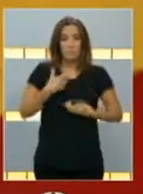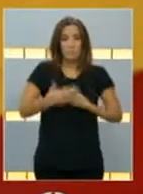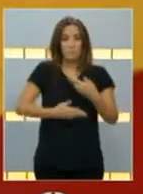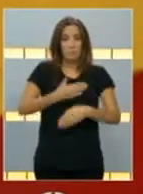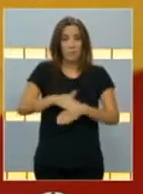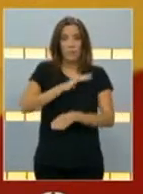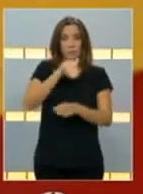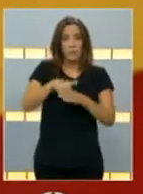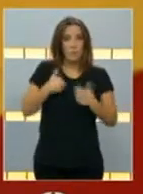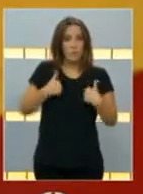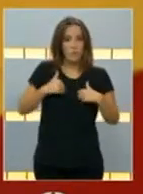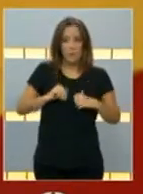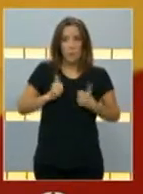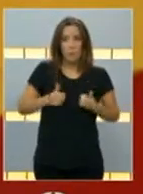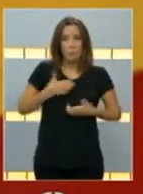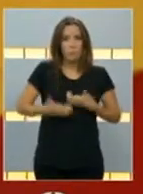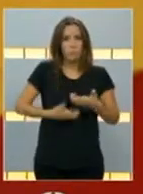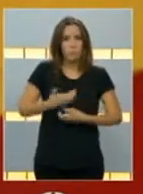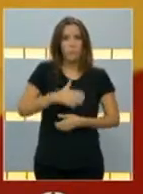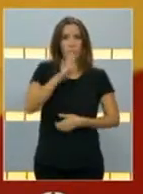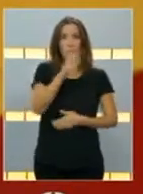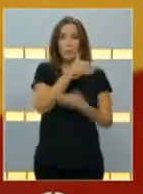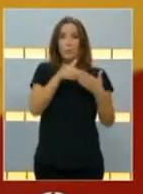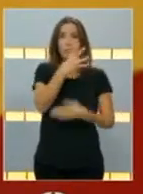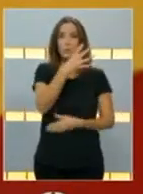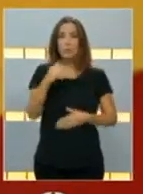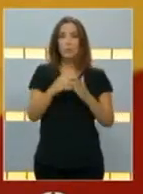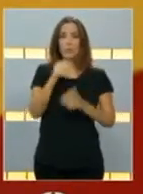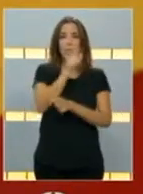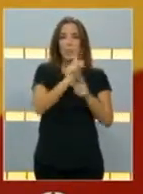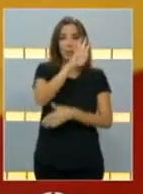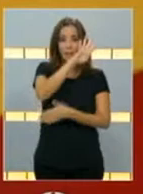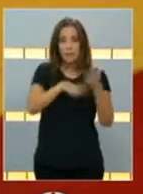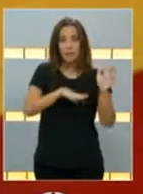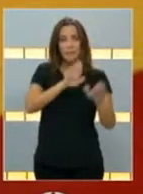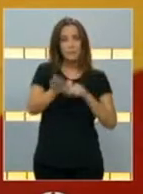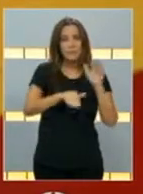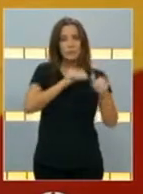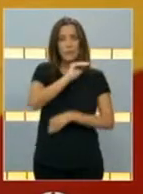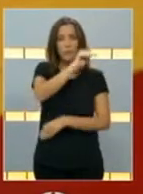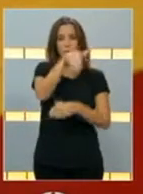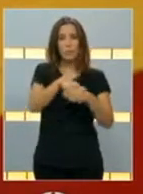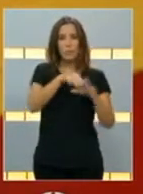referéndum ya está en marcha. 5.400.000 catalanes están llamados a votar